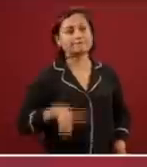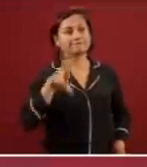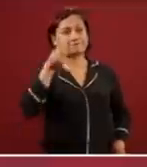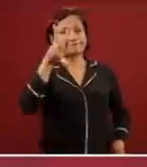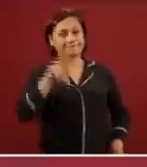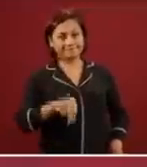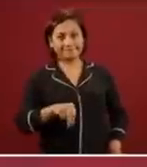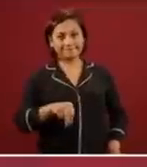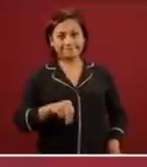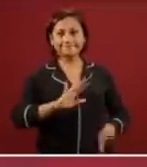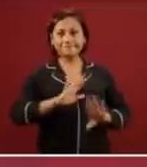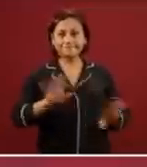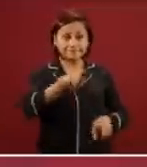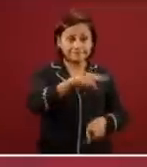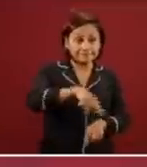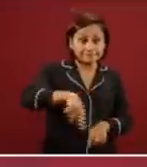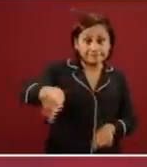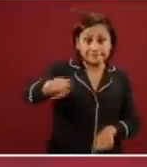Ya sus impuestos,